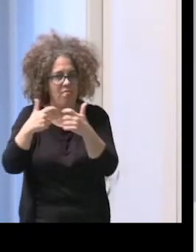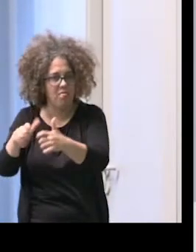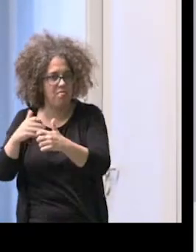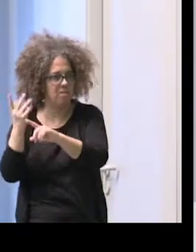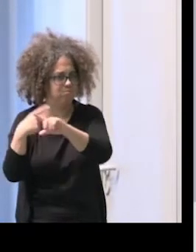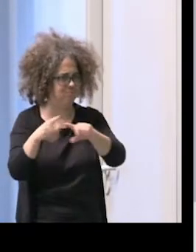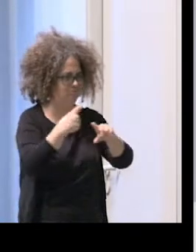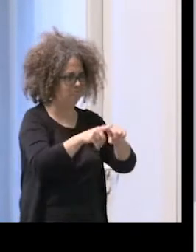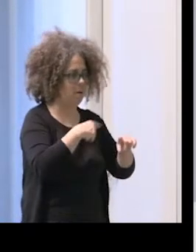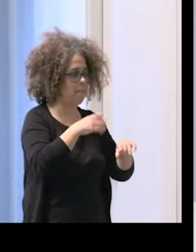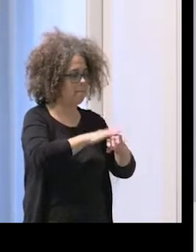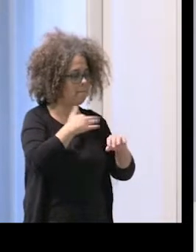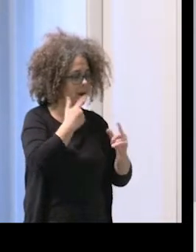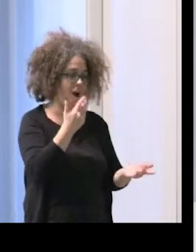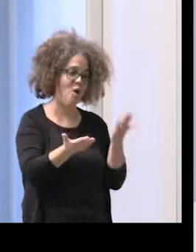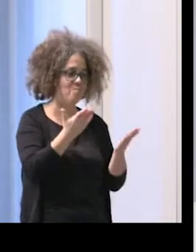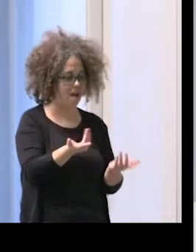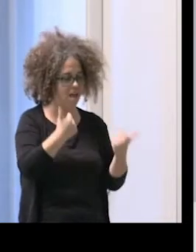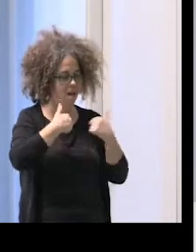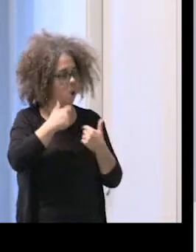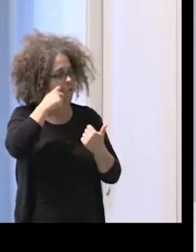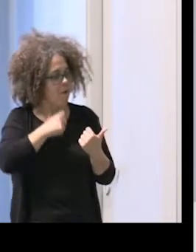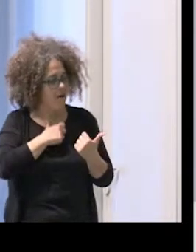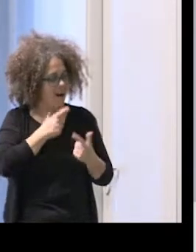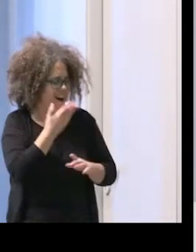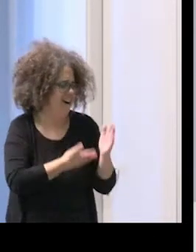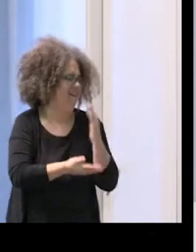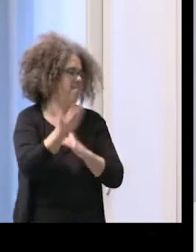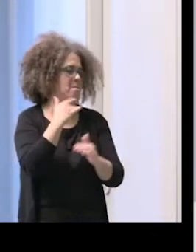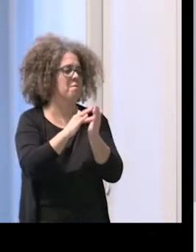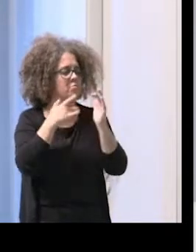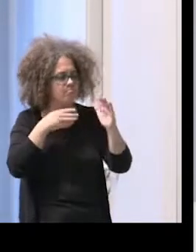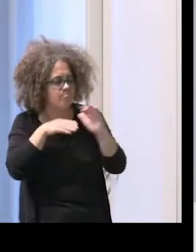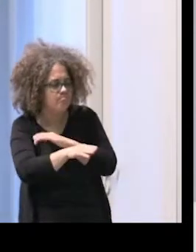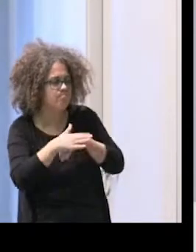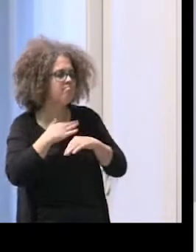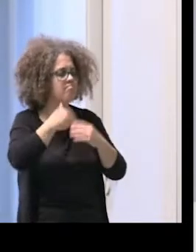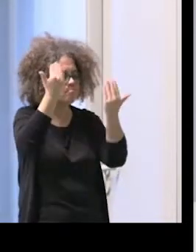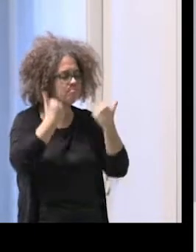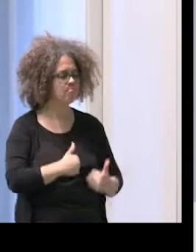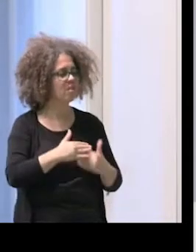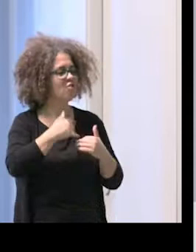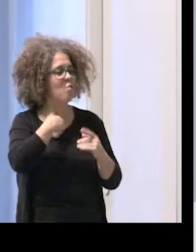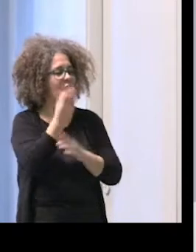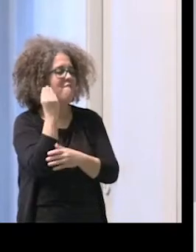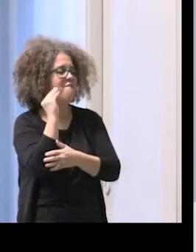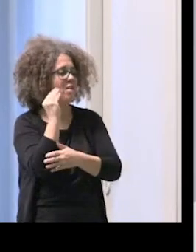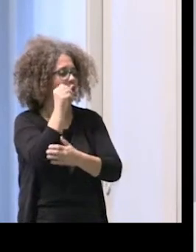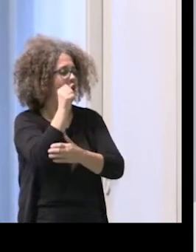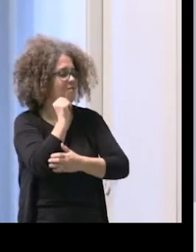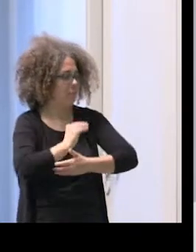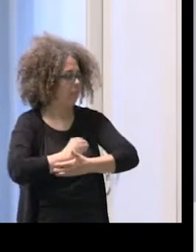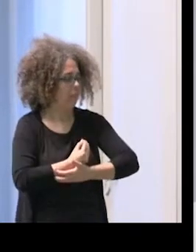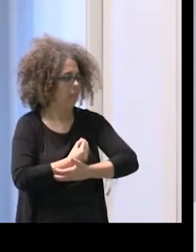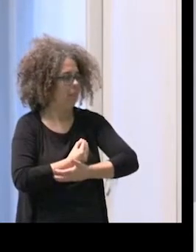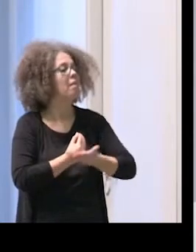humano, tenemos que ir al momento del desarrollo donde existen, que es el desarrollo fetal. Entonces empezamos a estudiar